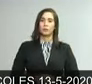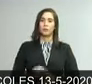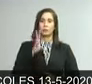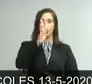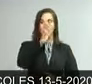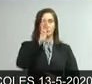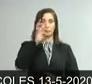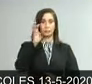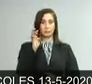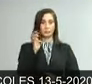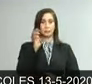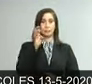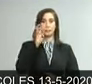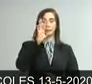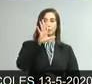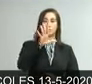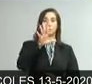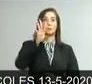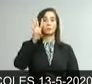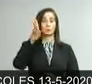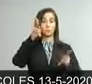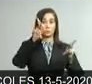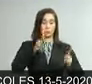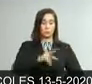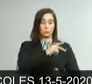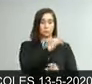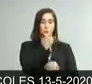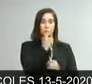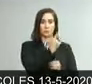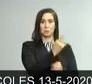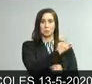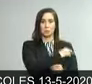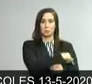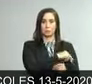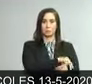654 muchísimas gracias